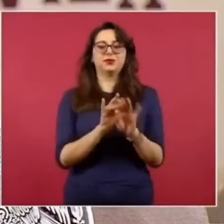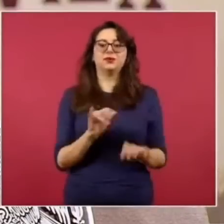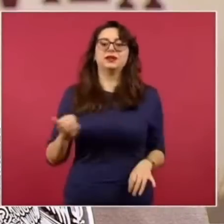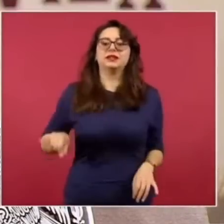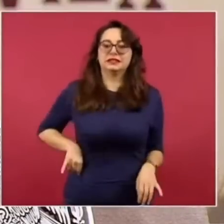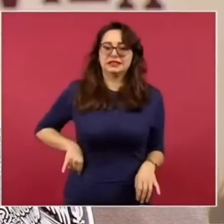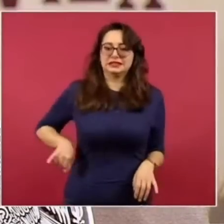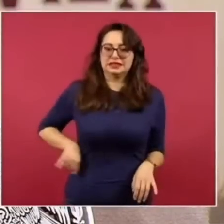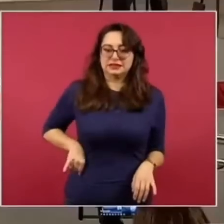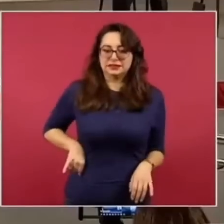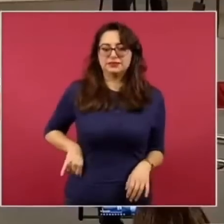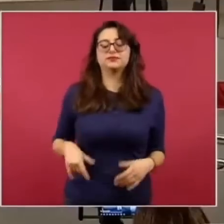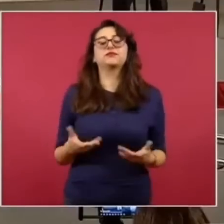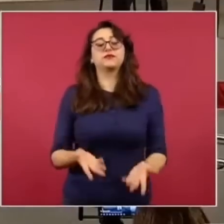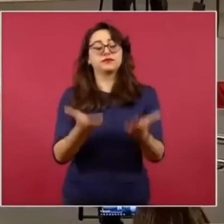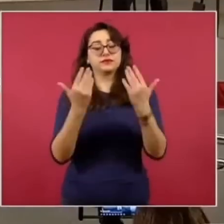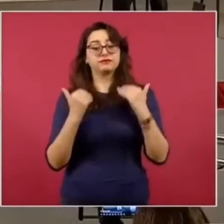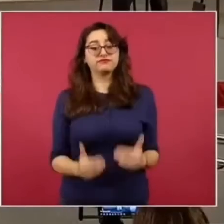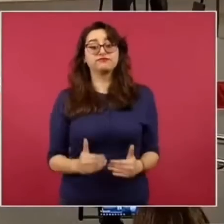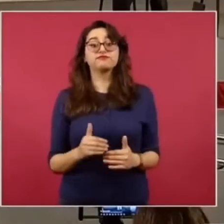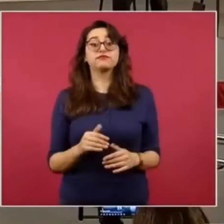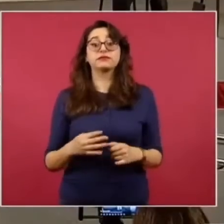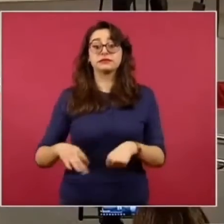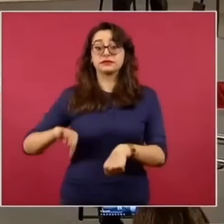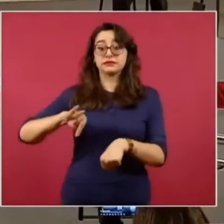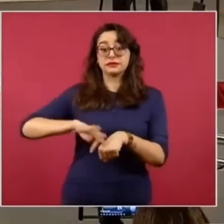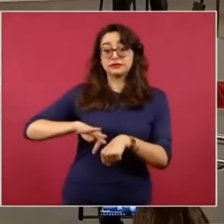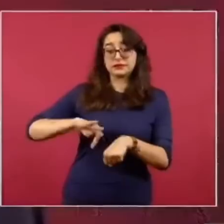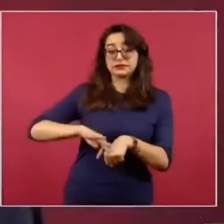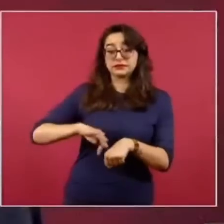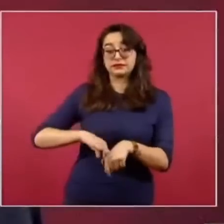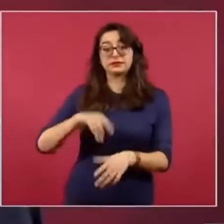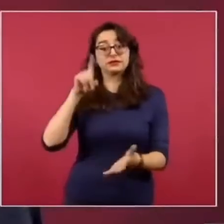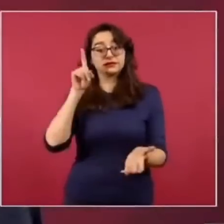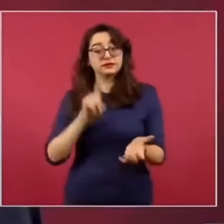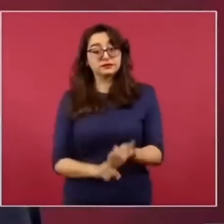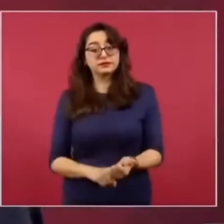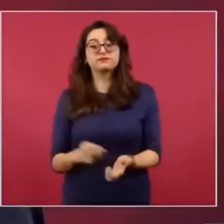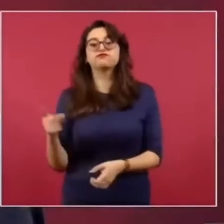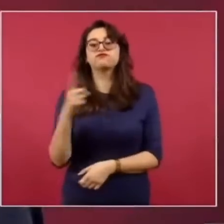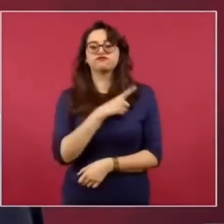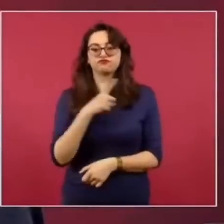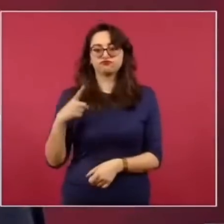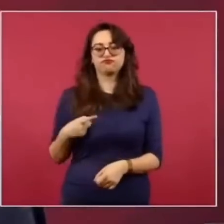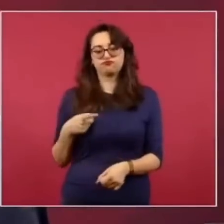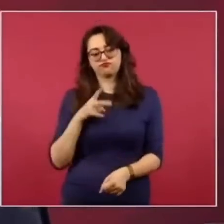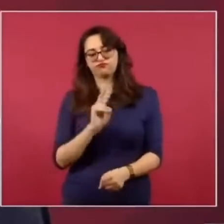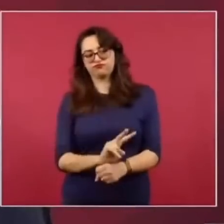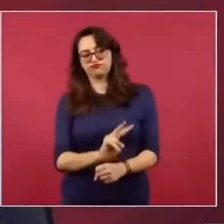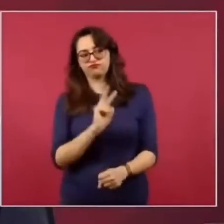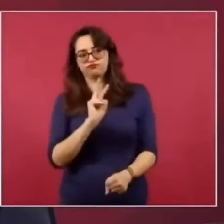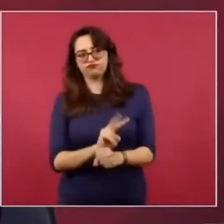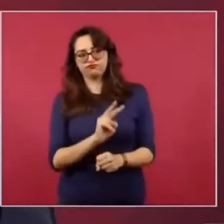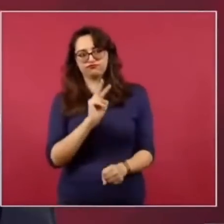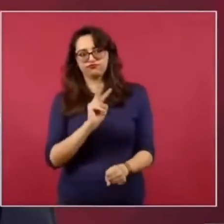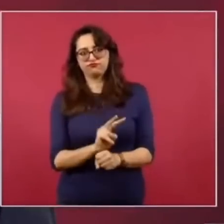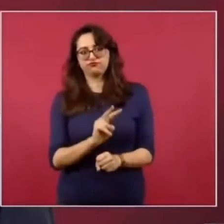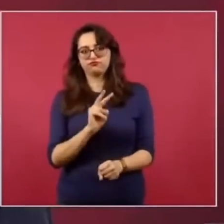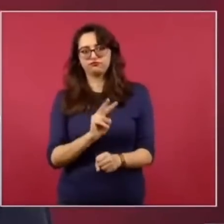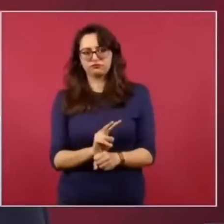industria farmacéutica estará obligada a vigilar el uso de precursores y notificarlo a